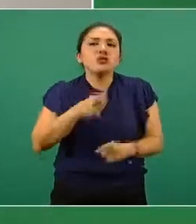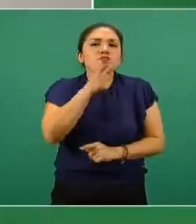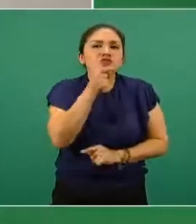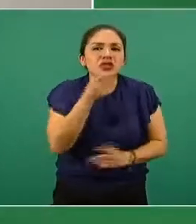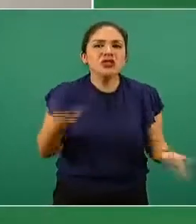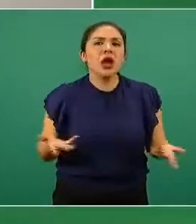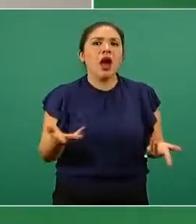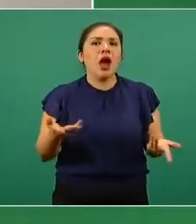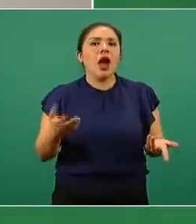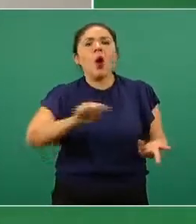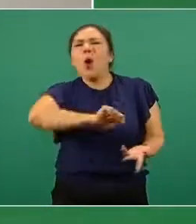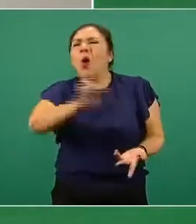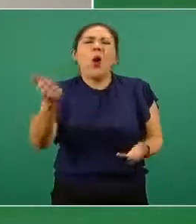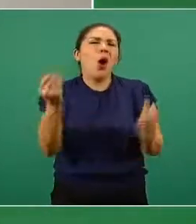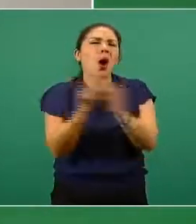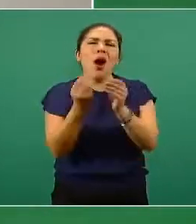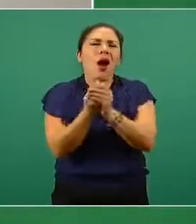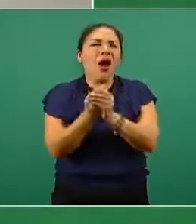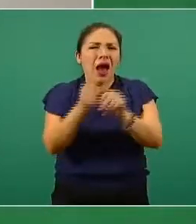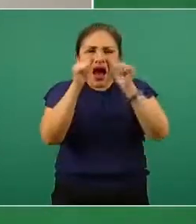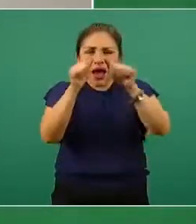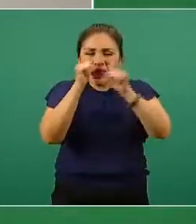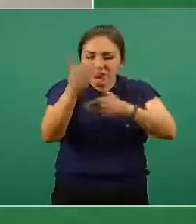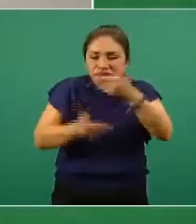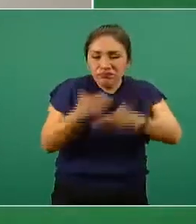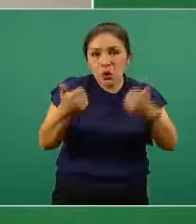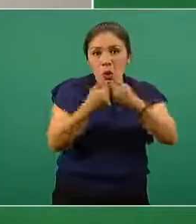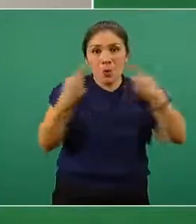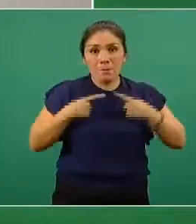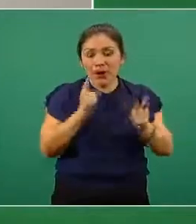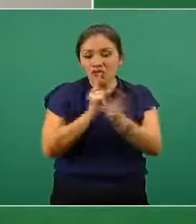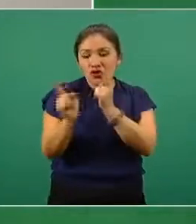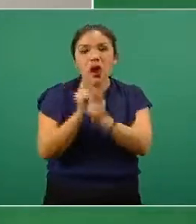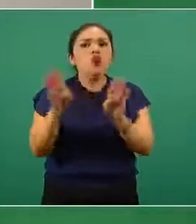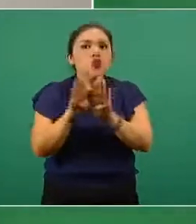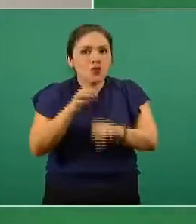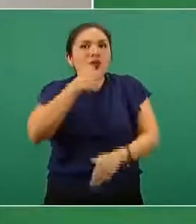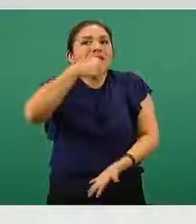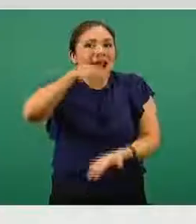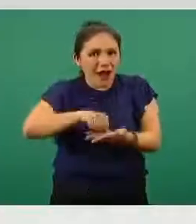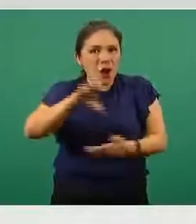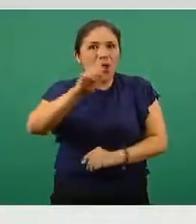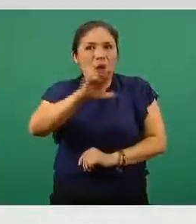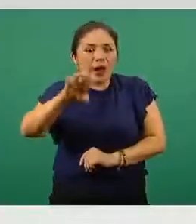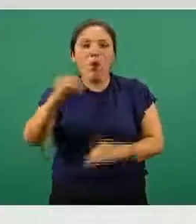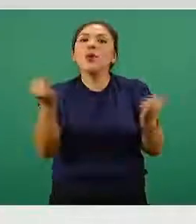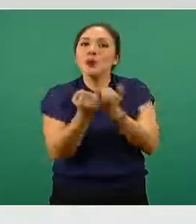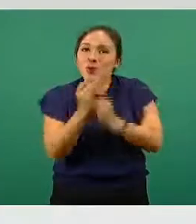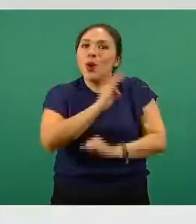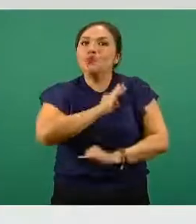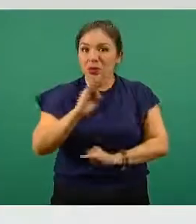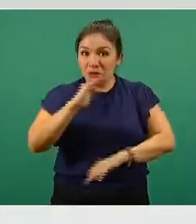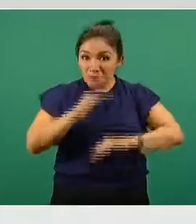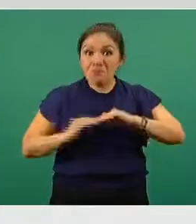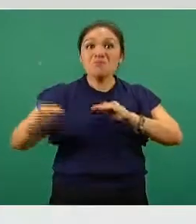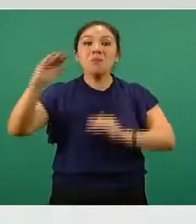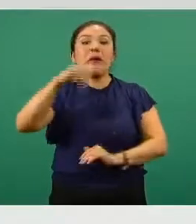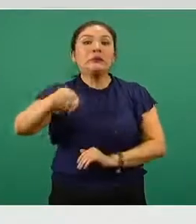o otro tipo de servicio público como el correo puede incrementar un poco